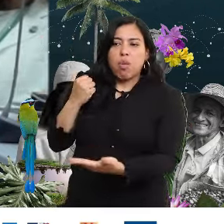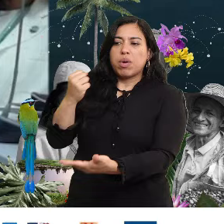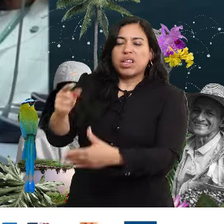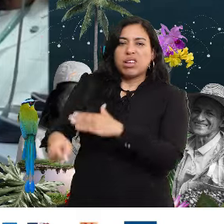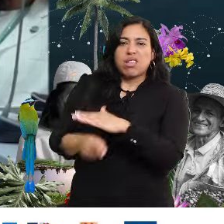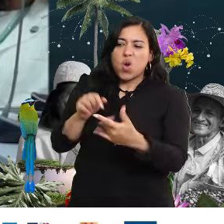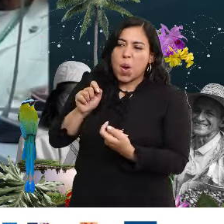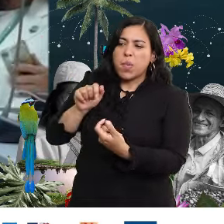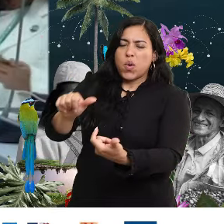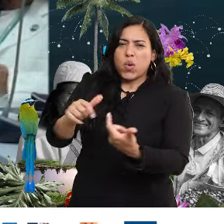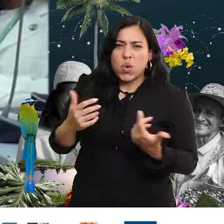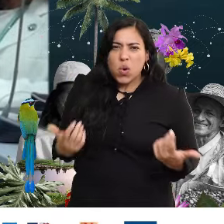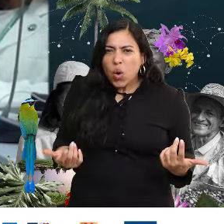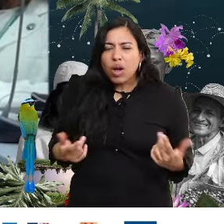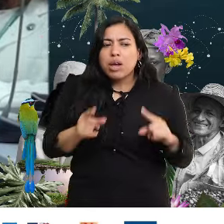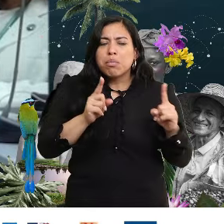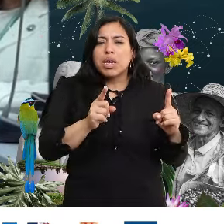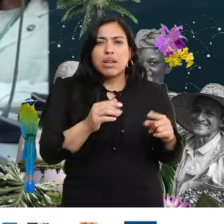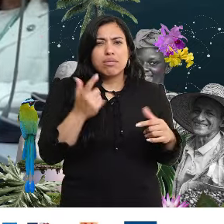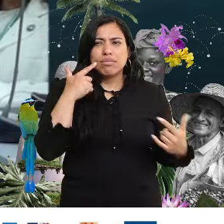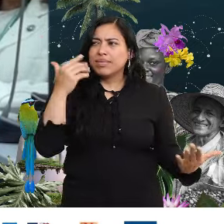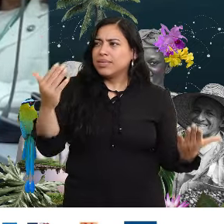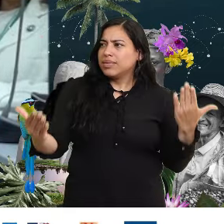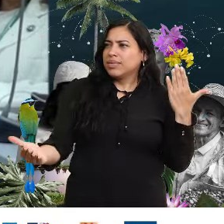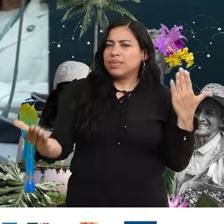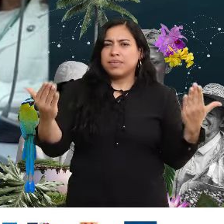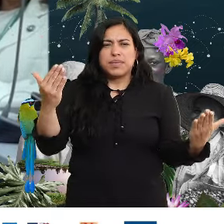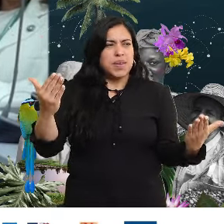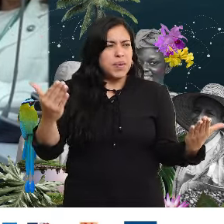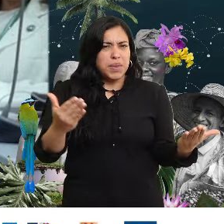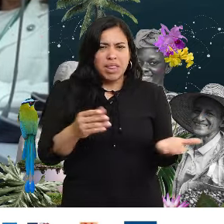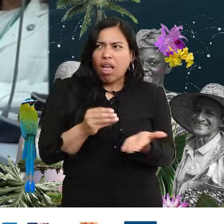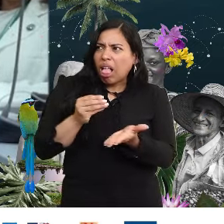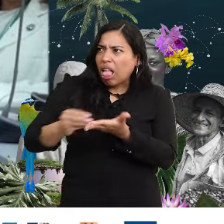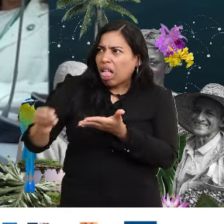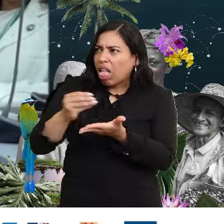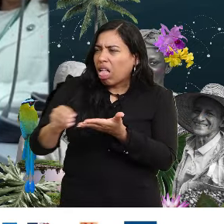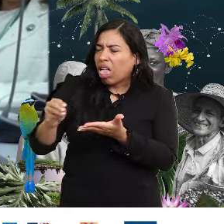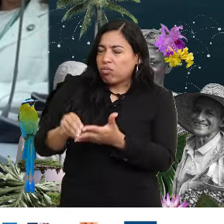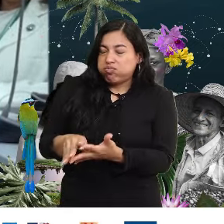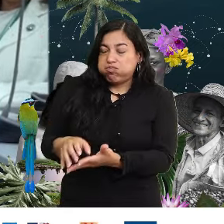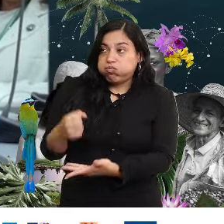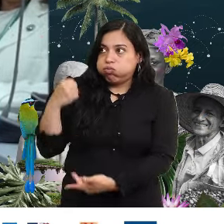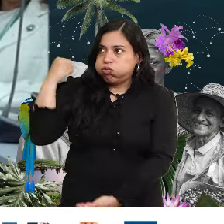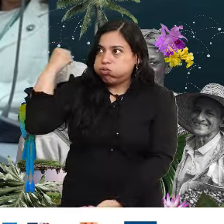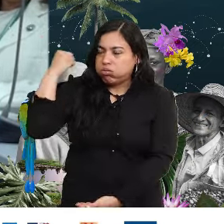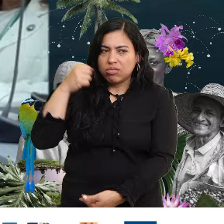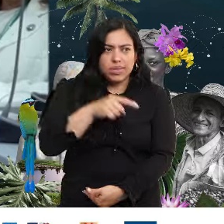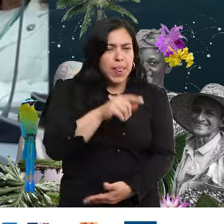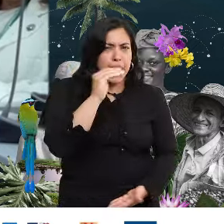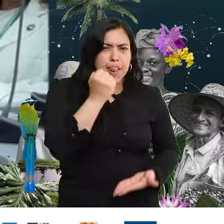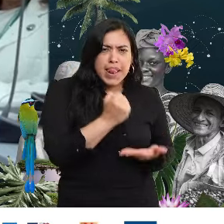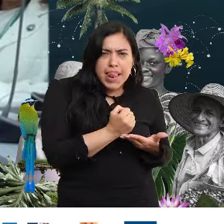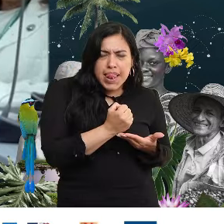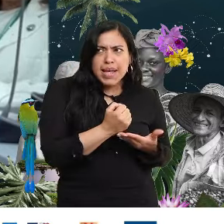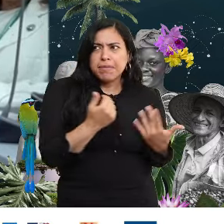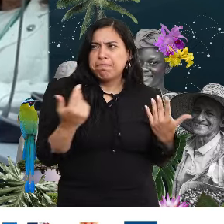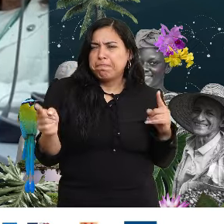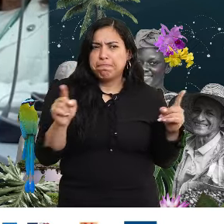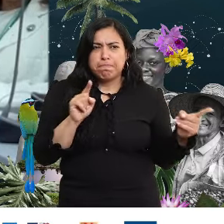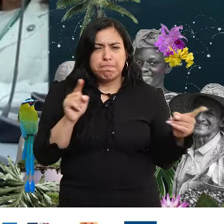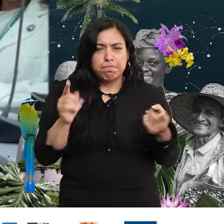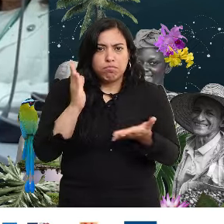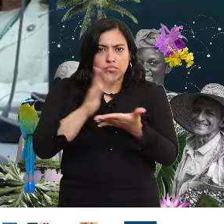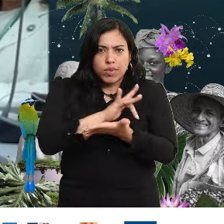siquiera lo mínimo, y cuando uno mira las proporciones de un gasto con el otro, pues no hay justificación en una de las emergencias